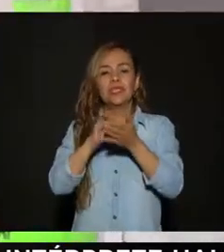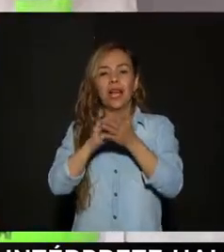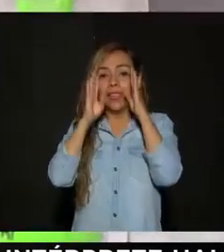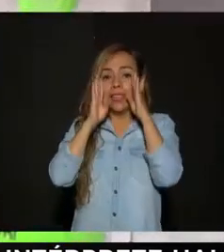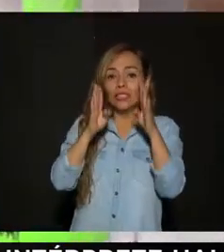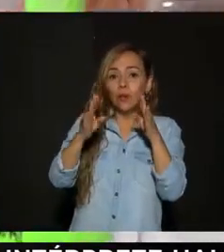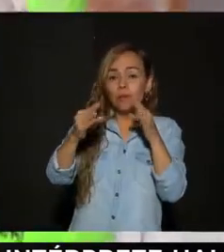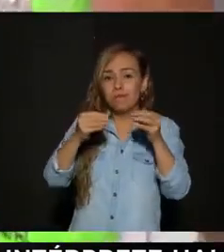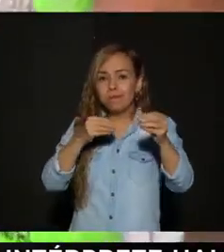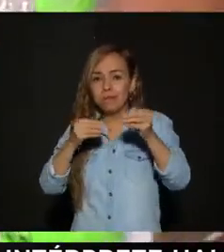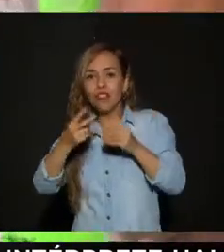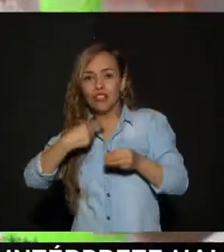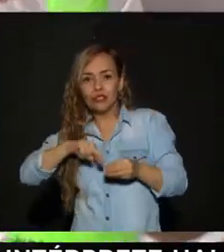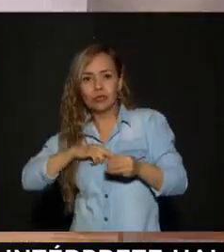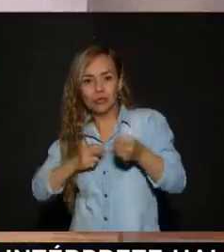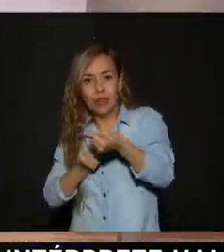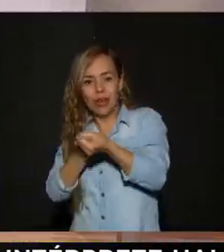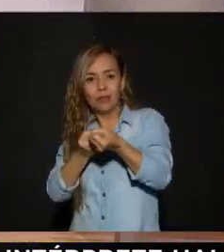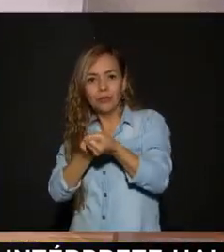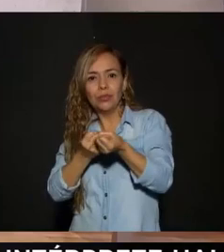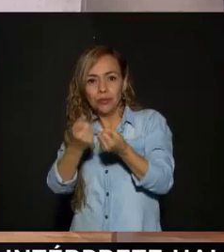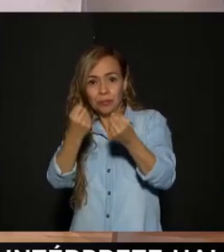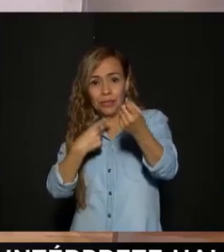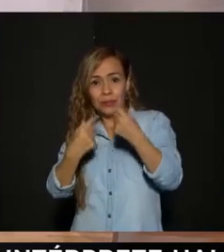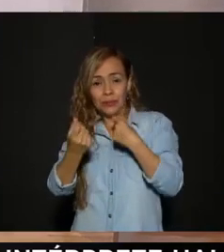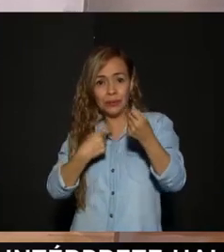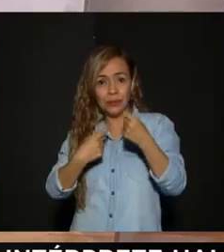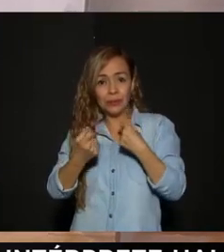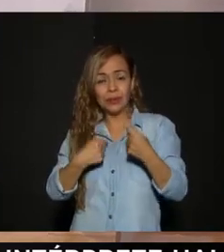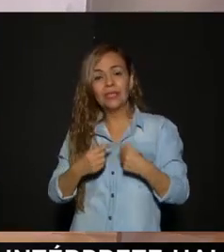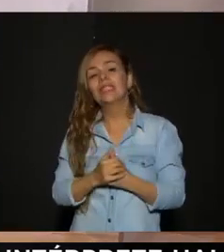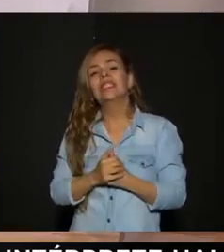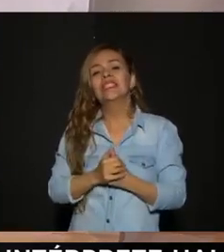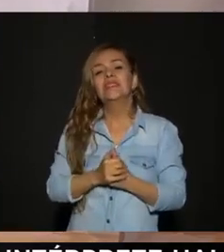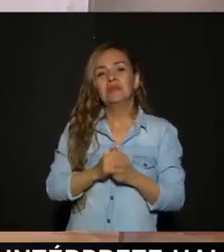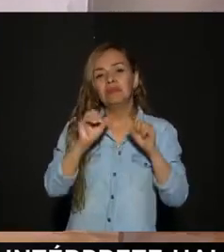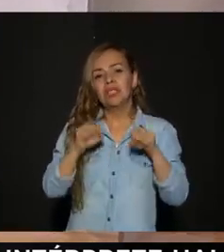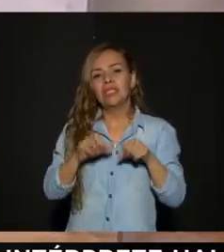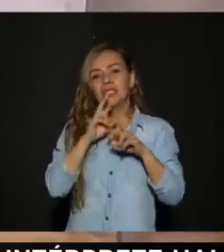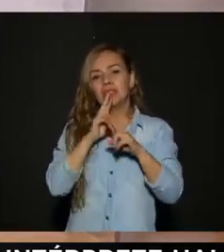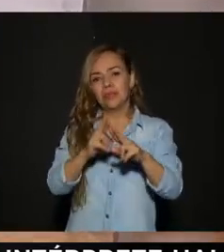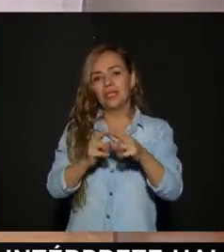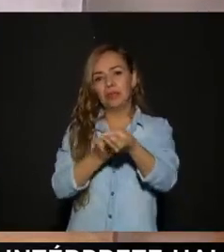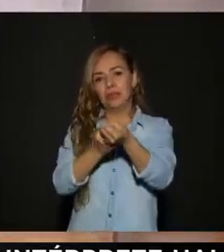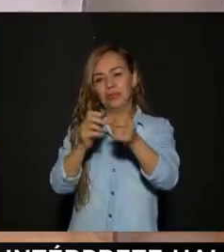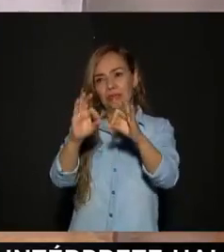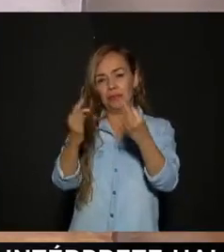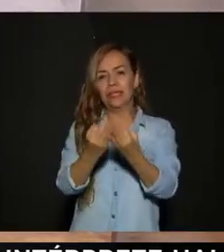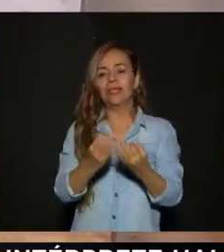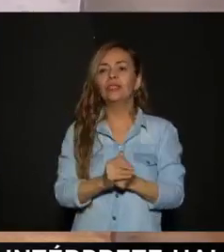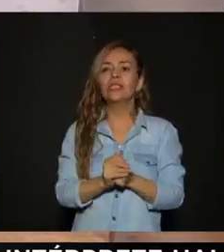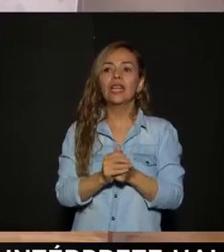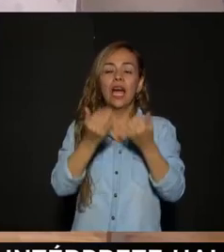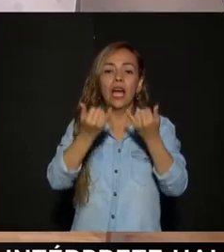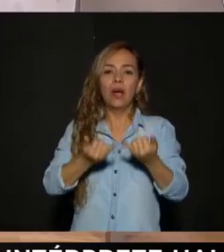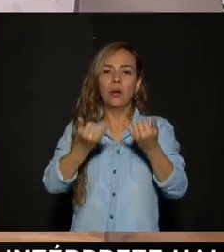de atención flexible, también estamos ahí apoyando al centro, como centro infantil. Listo. A las familias. Esto es colorcito. Colorcito.